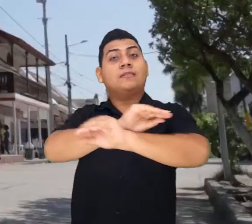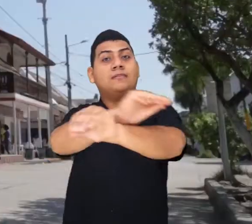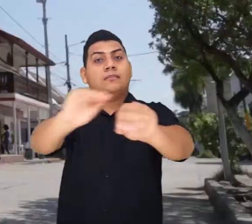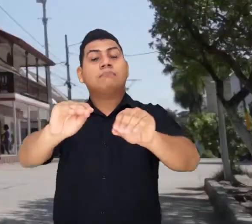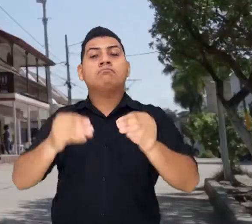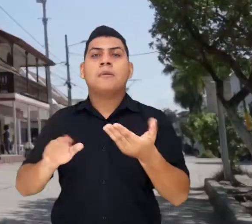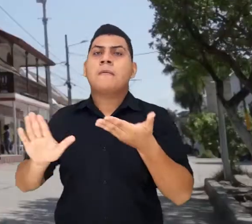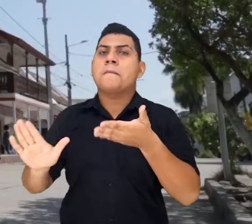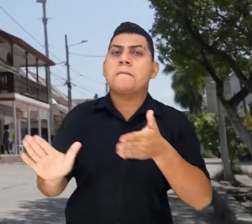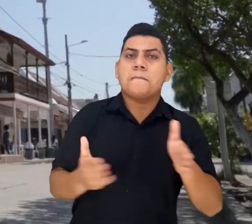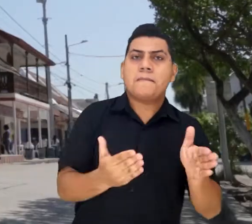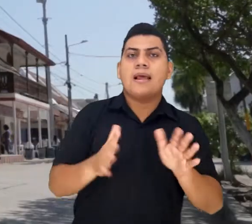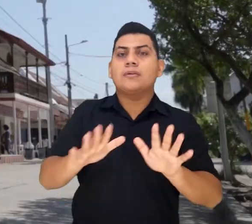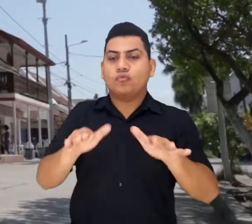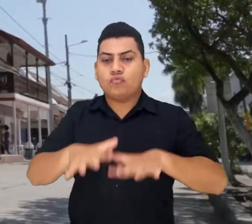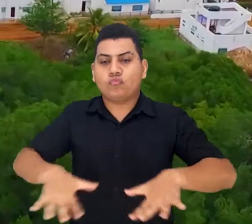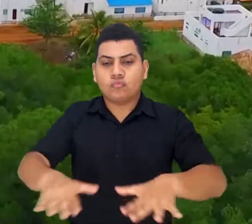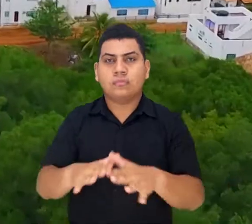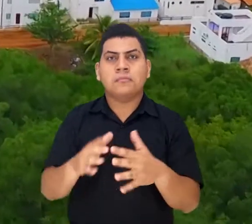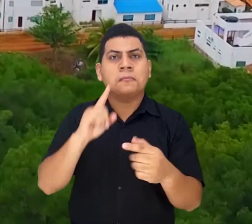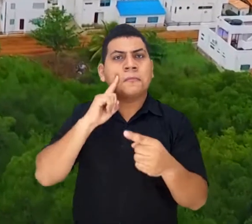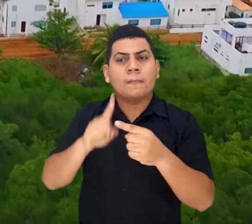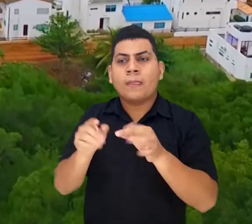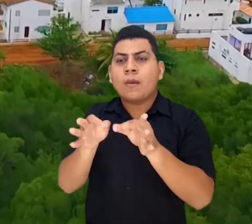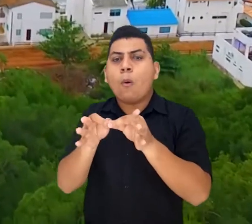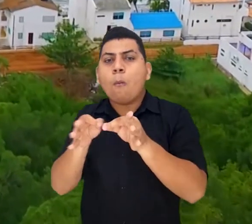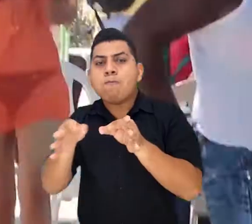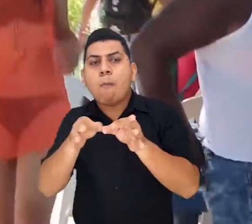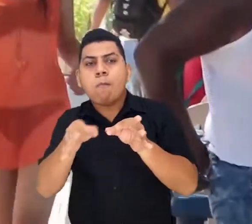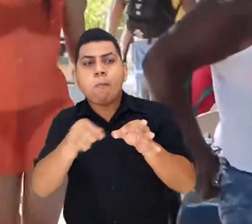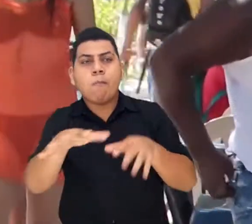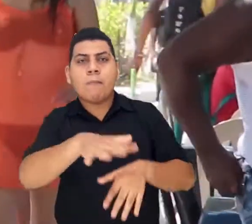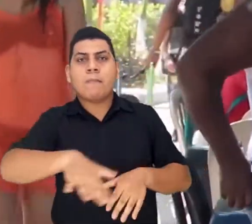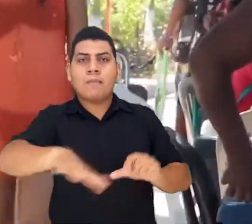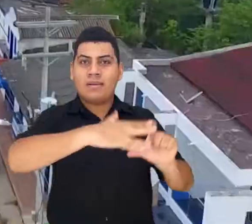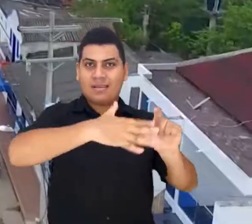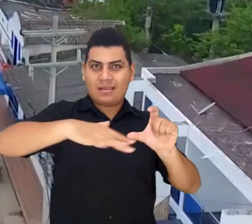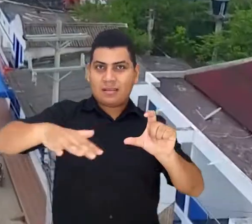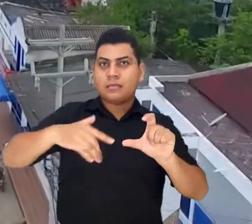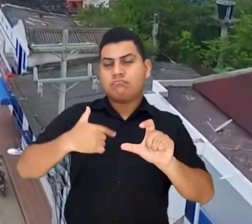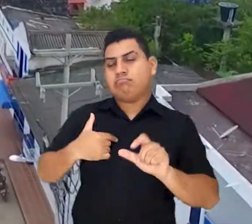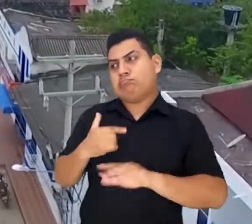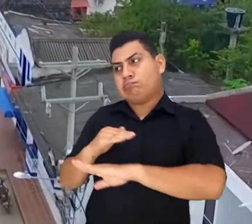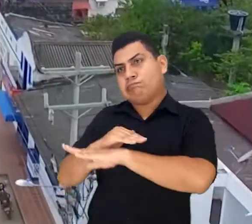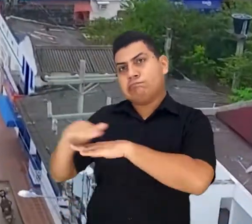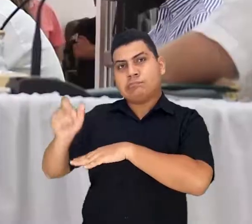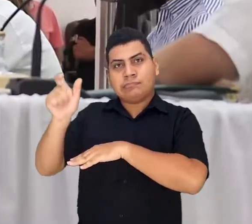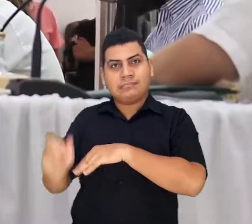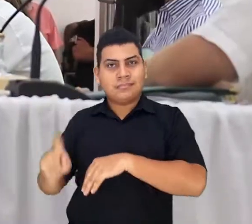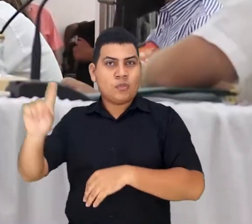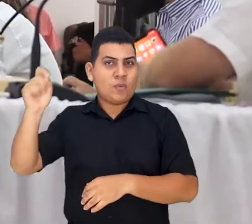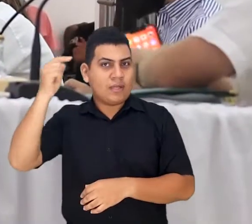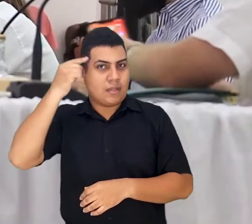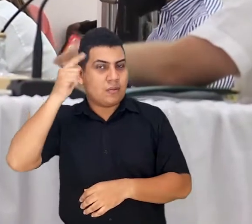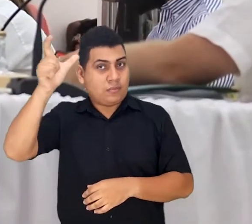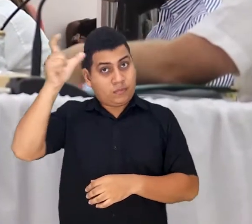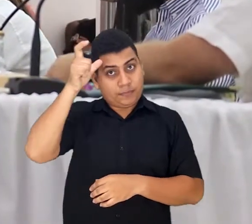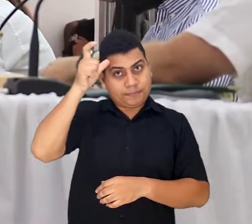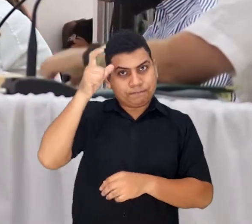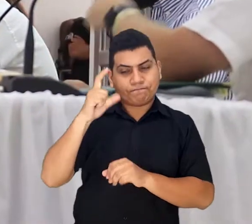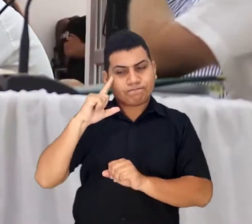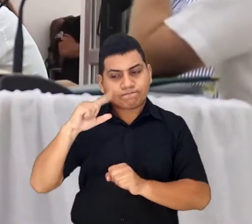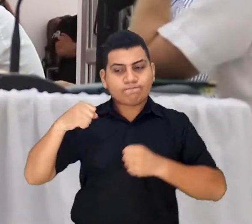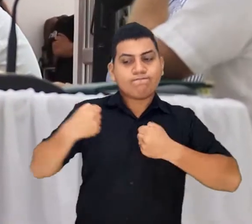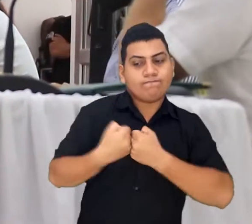se pretende hacer un plan de ordenamiento territorial de los municipios del Golfo, por lo que invitó a su homólogo del departamento de Córdoba a